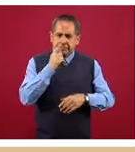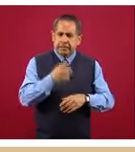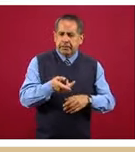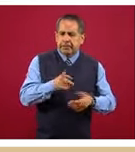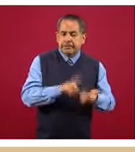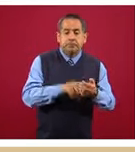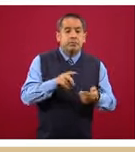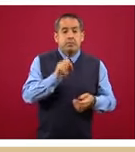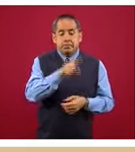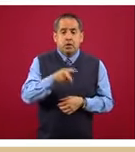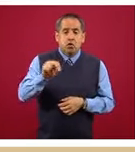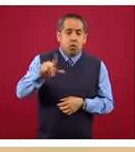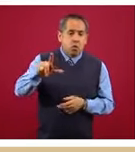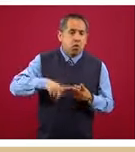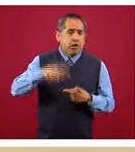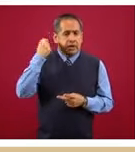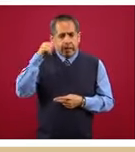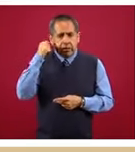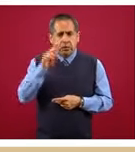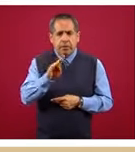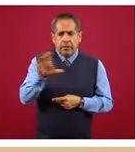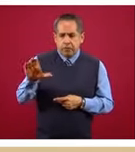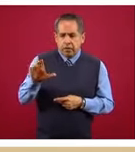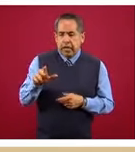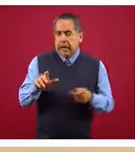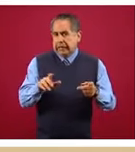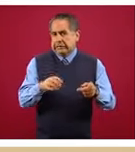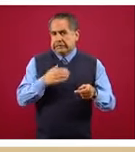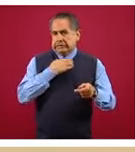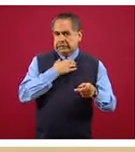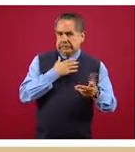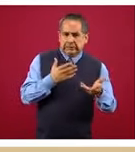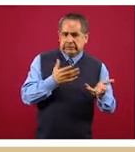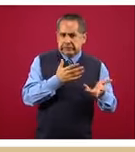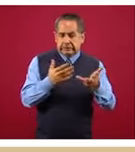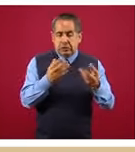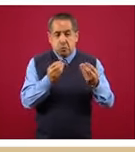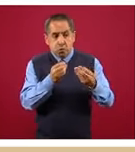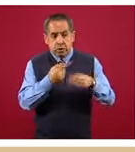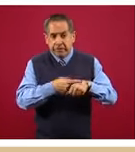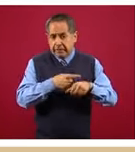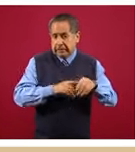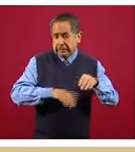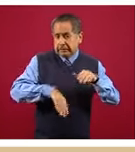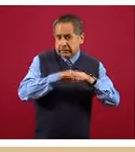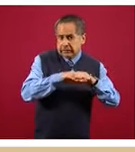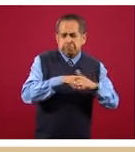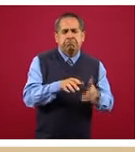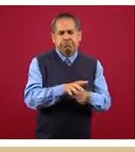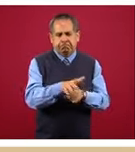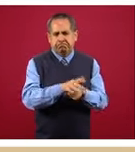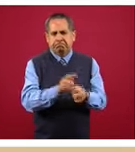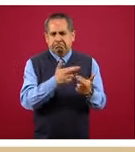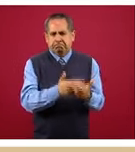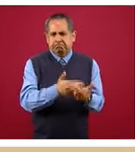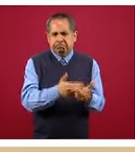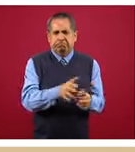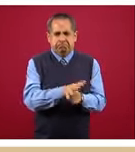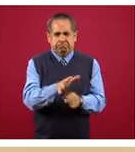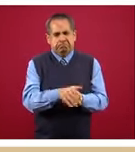de Nuevo León, Tabasco y Baja California, que son los que tendrían la mayor ocupación de este tipo de